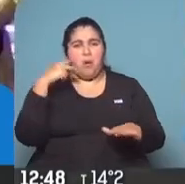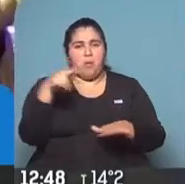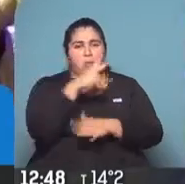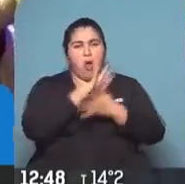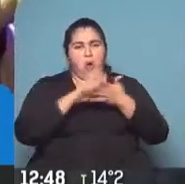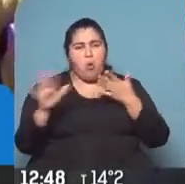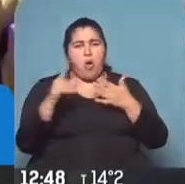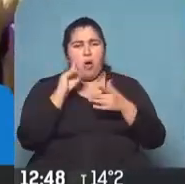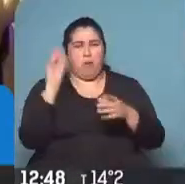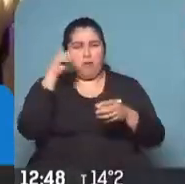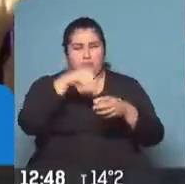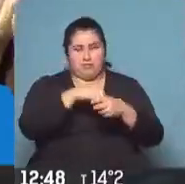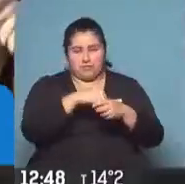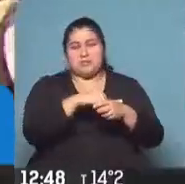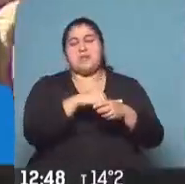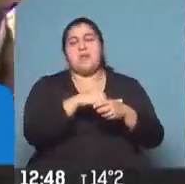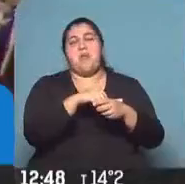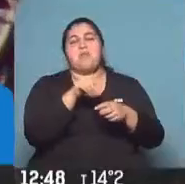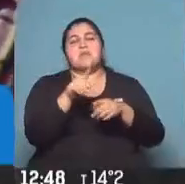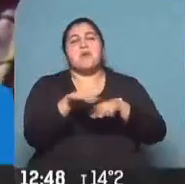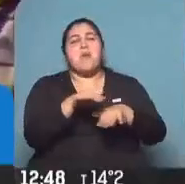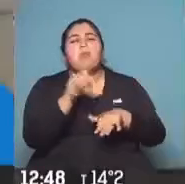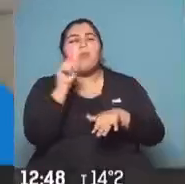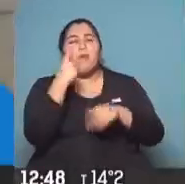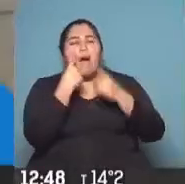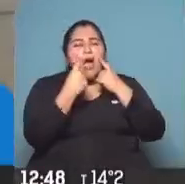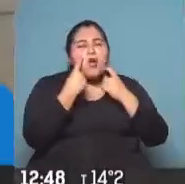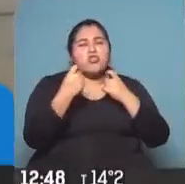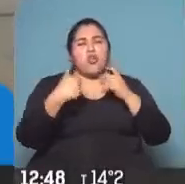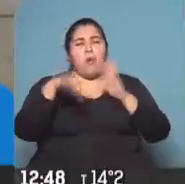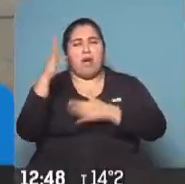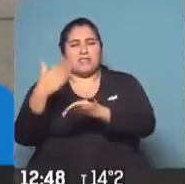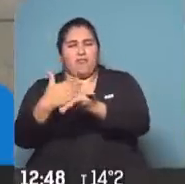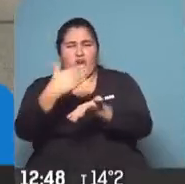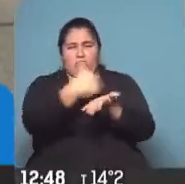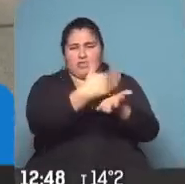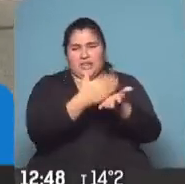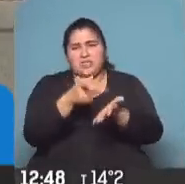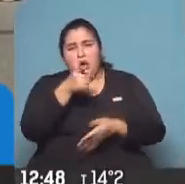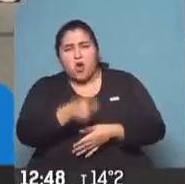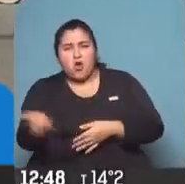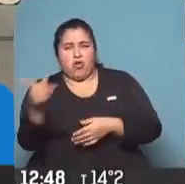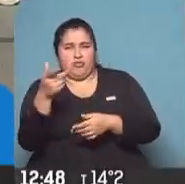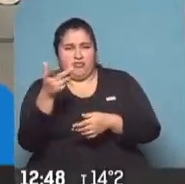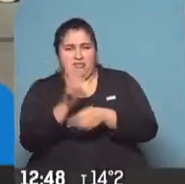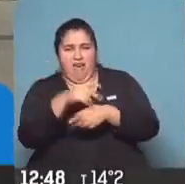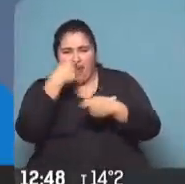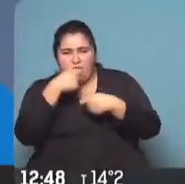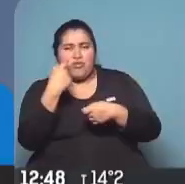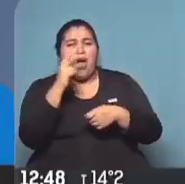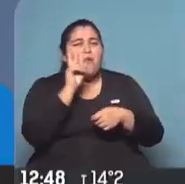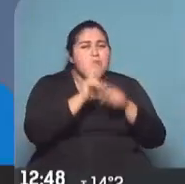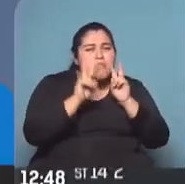a la fuerza que son utilizadas en el centro de control y vigilancia de proteínas lucha contra el narcotráfico y observación y reconocimiento